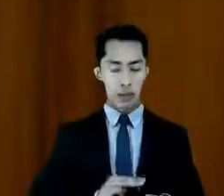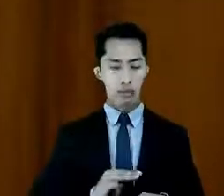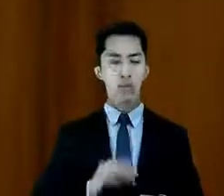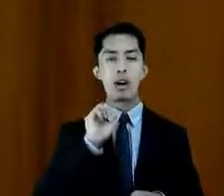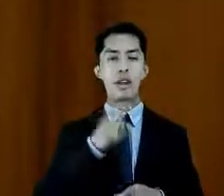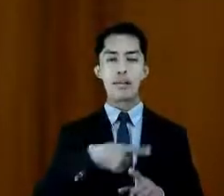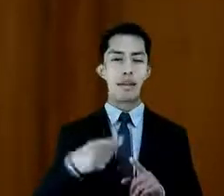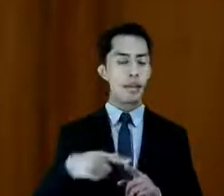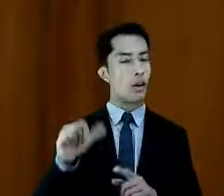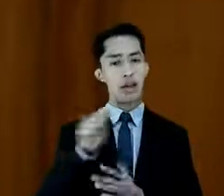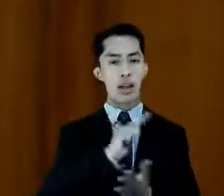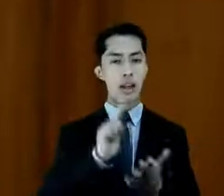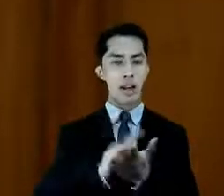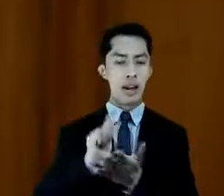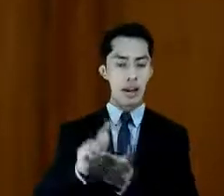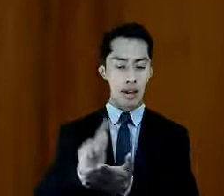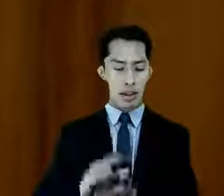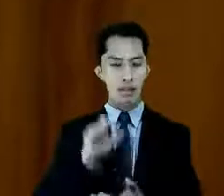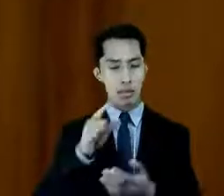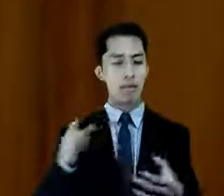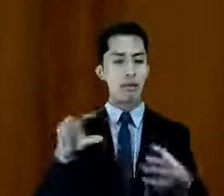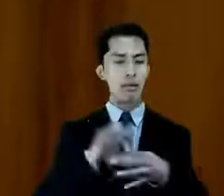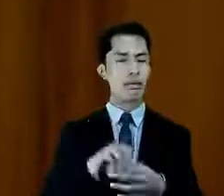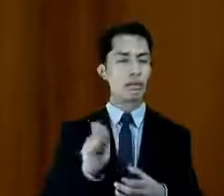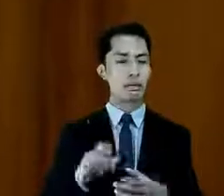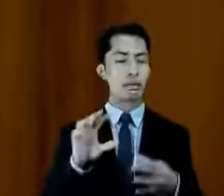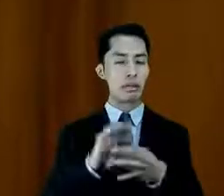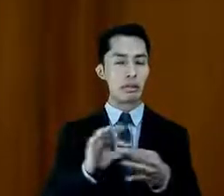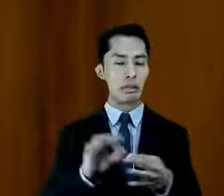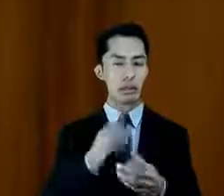otros ordenamientos que tienen su fundamento en lo siguiente.